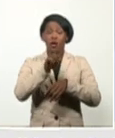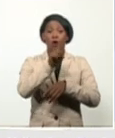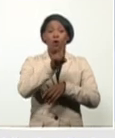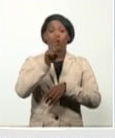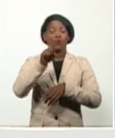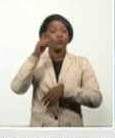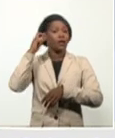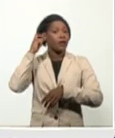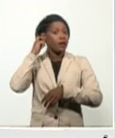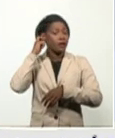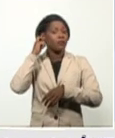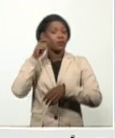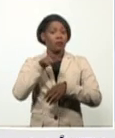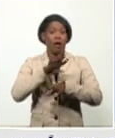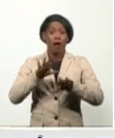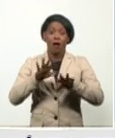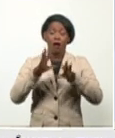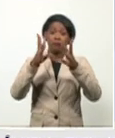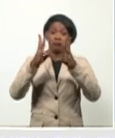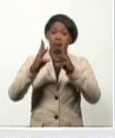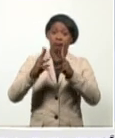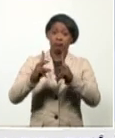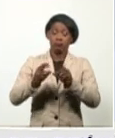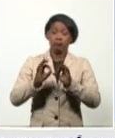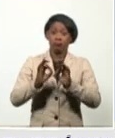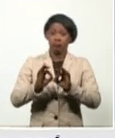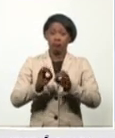se acumulan en la epidemia